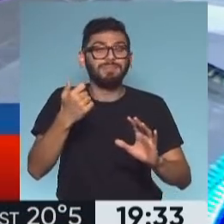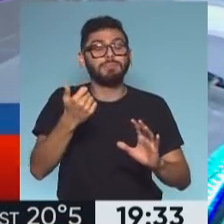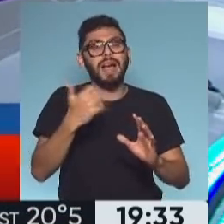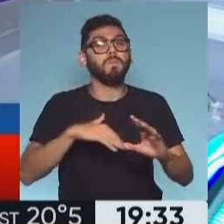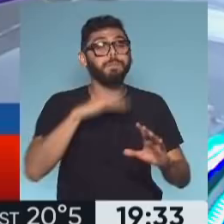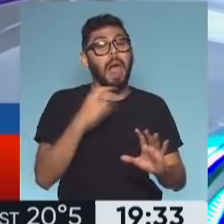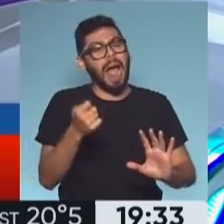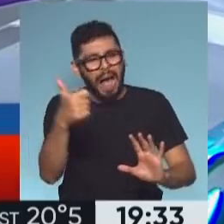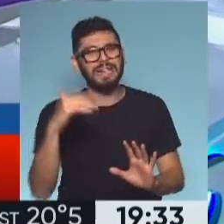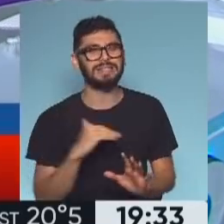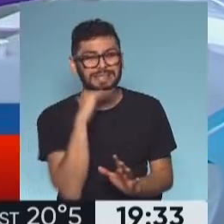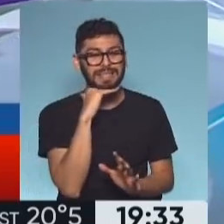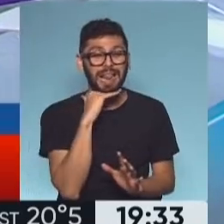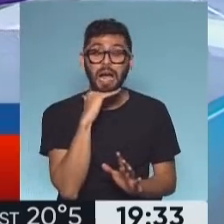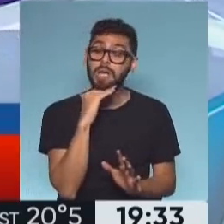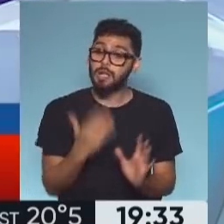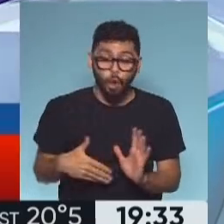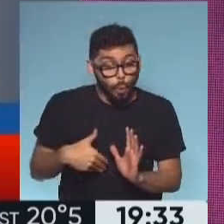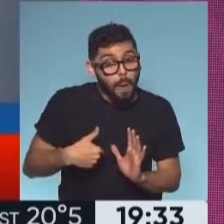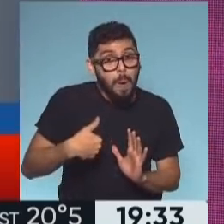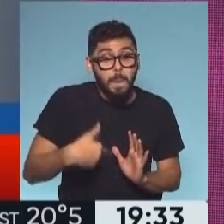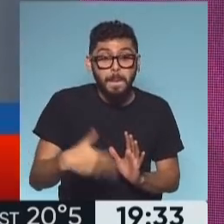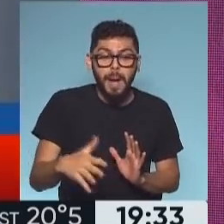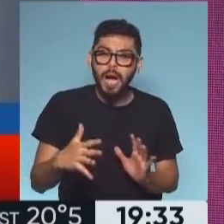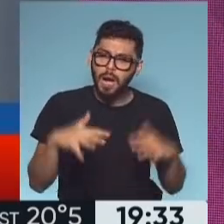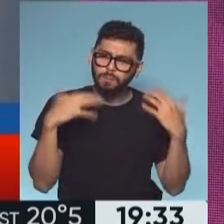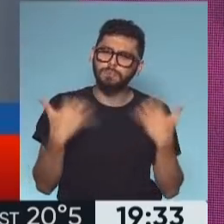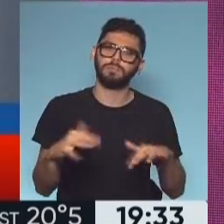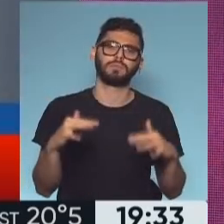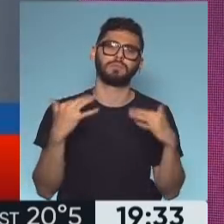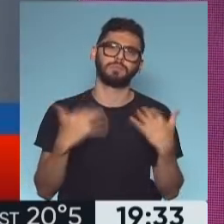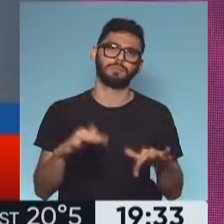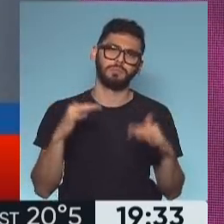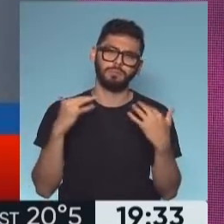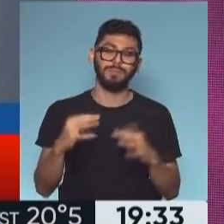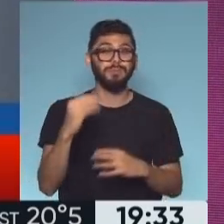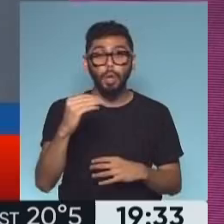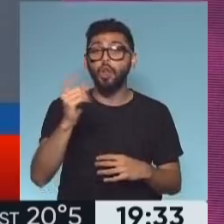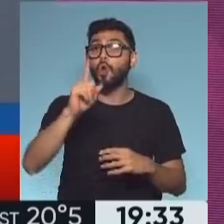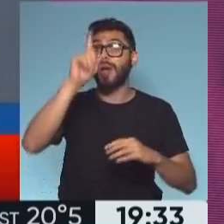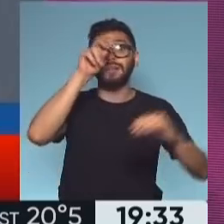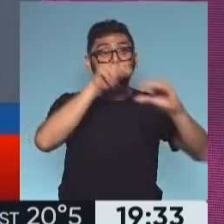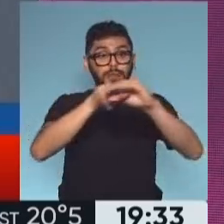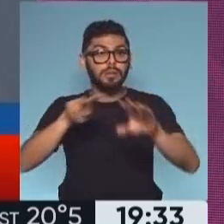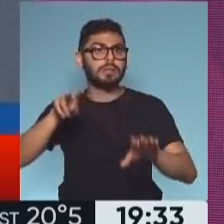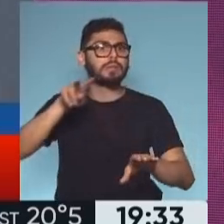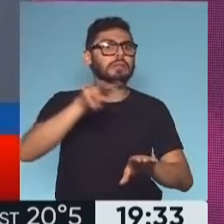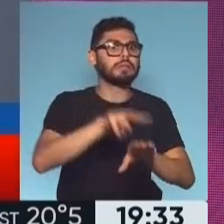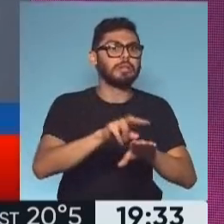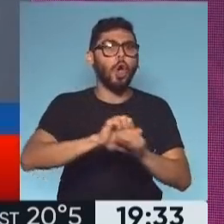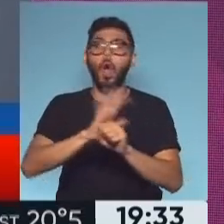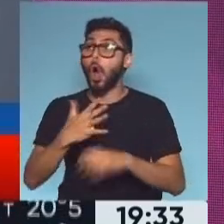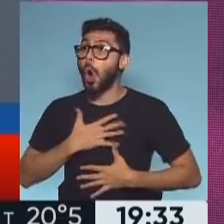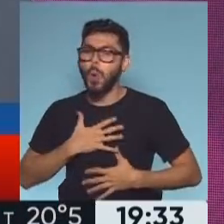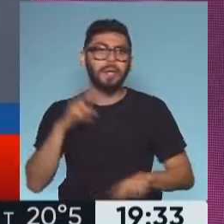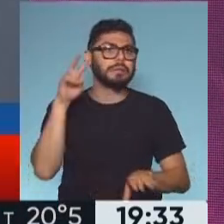casi llenas, y la cosa se va a poner muy brava, porque no solamente no va a haber cama para los COVID,